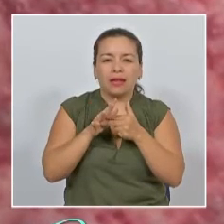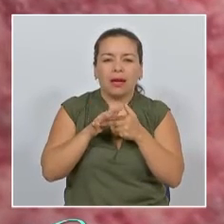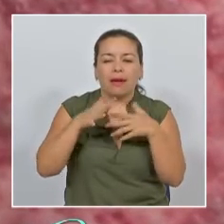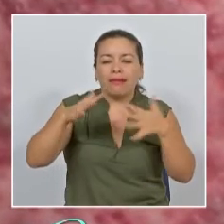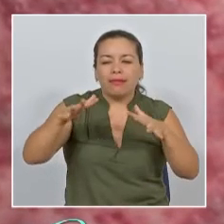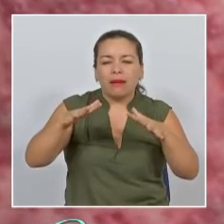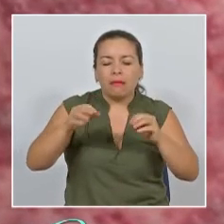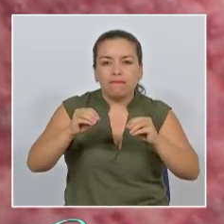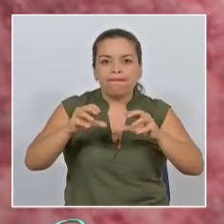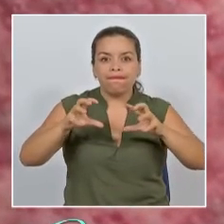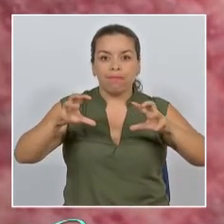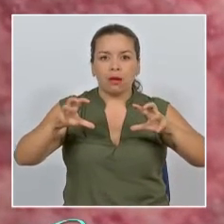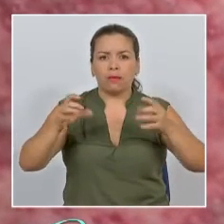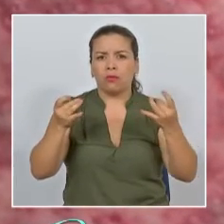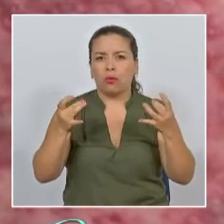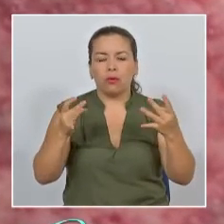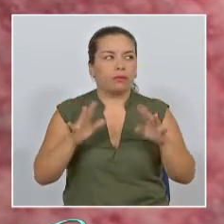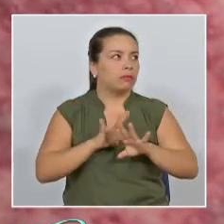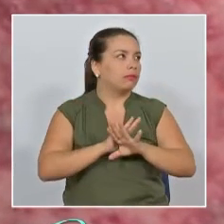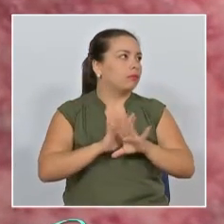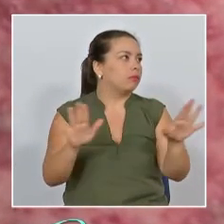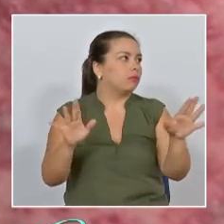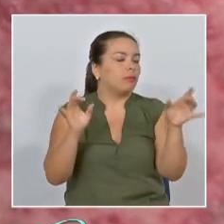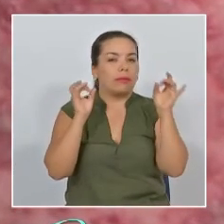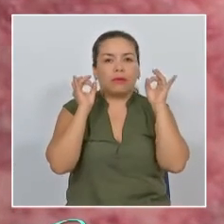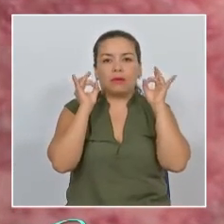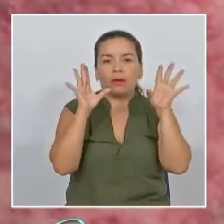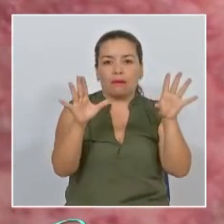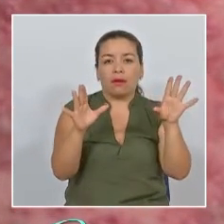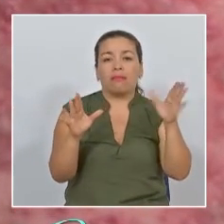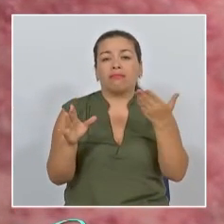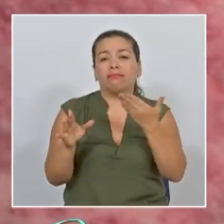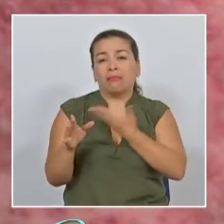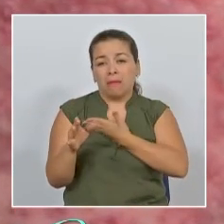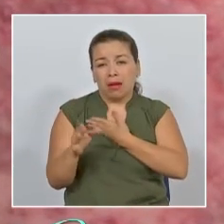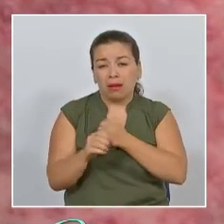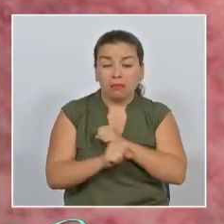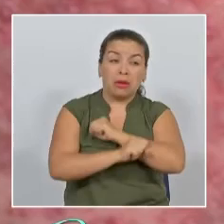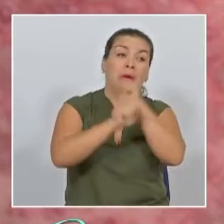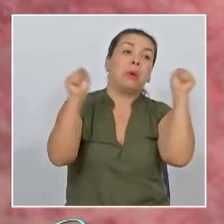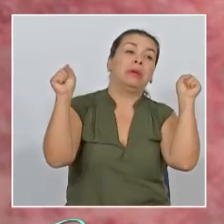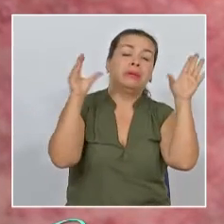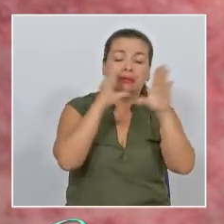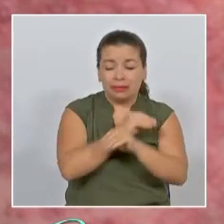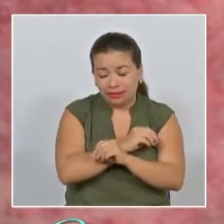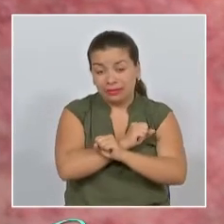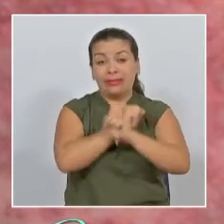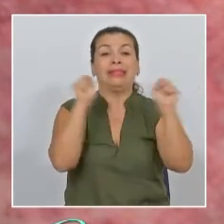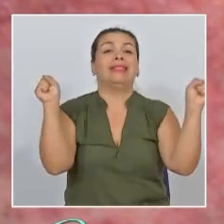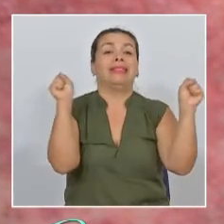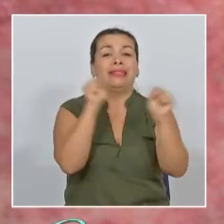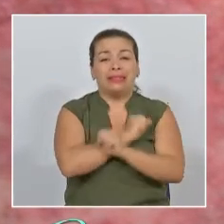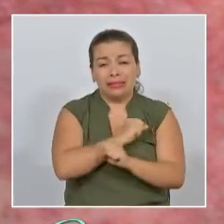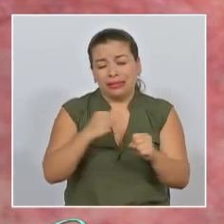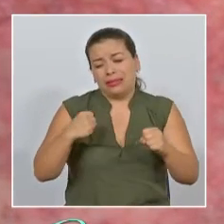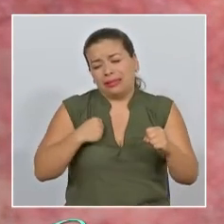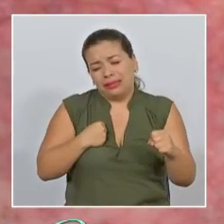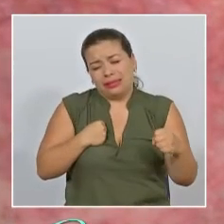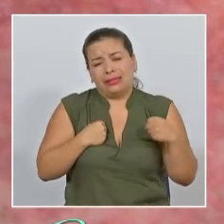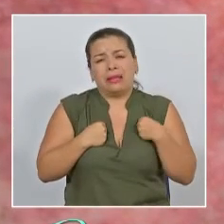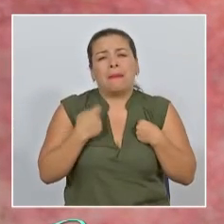el dolor es terrible. La señora que llama de Cali, la mamá es día y noche con esa plancha ahí pegada o como si fuera un cigarrillo pegado ahí